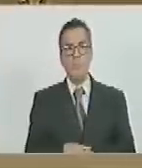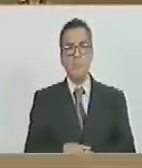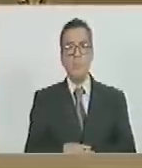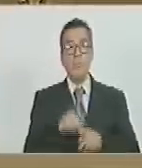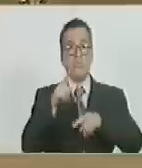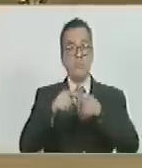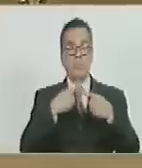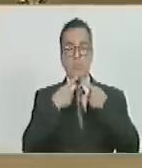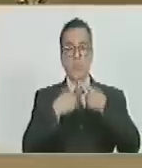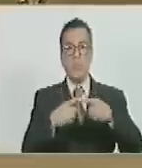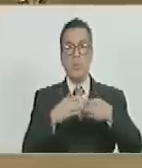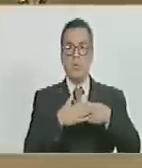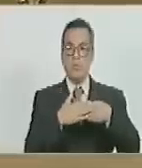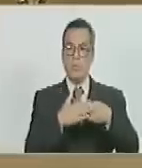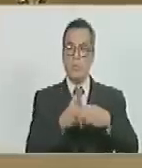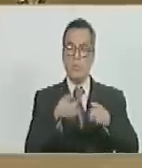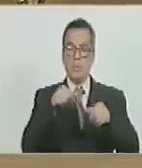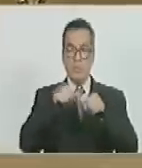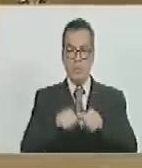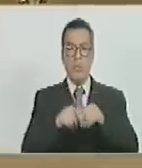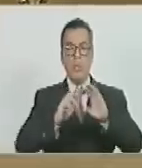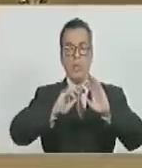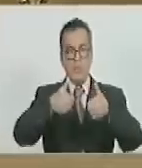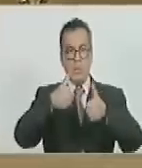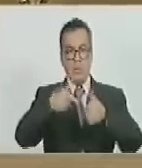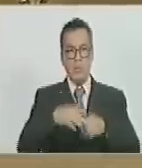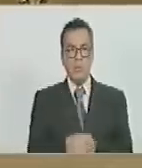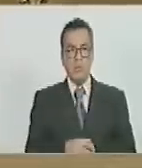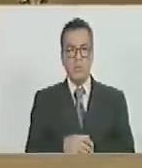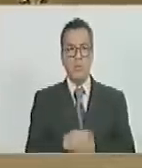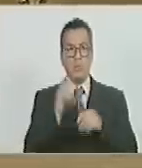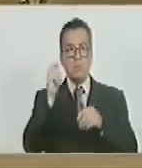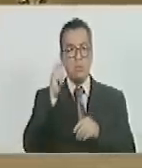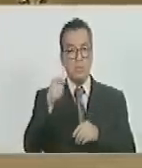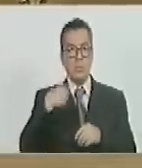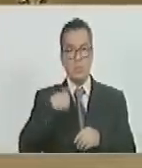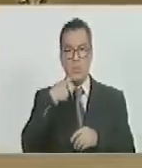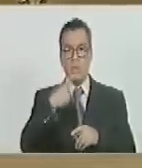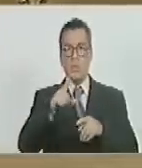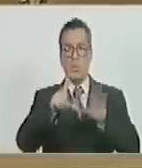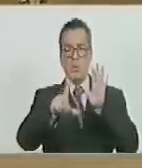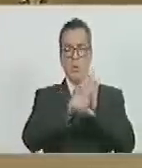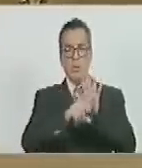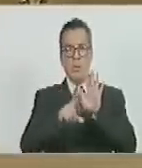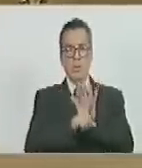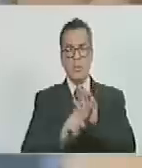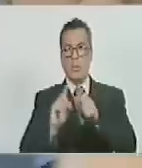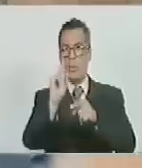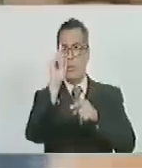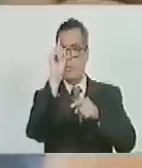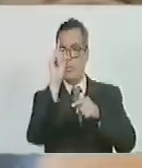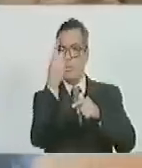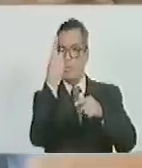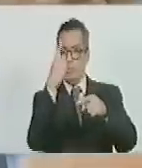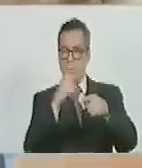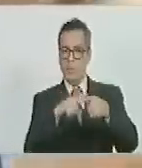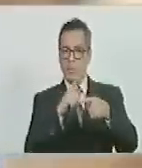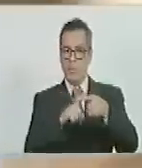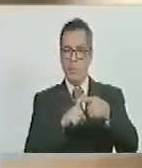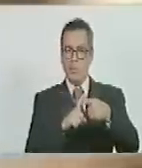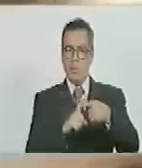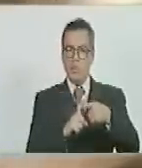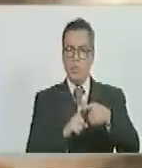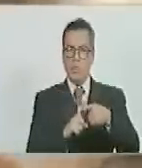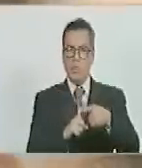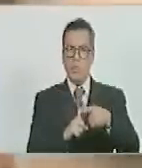se declara en sesión permanente e inicia la tarea señalada en la ley. Como primer